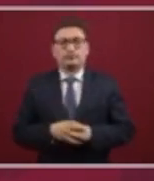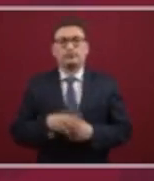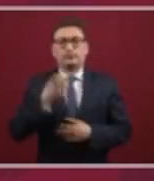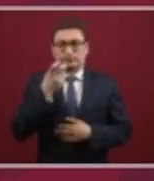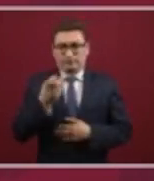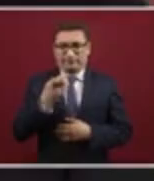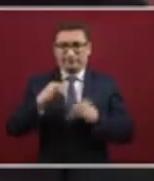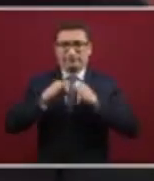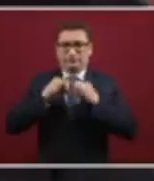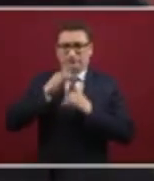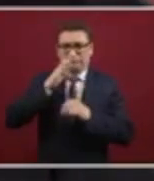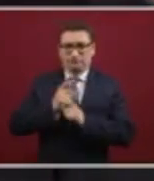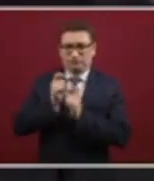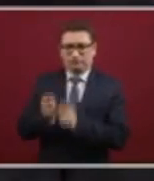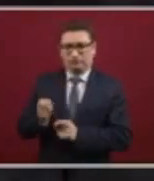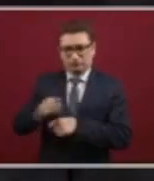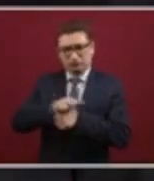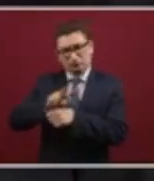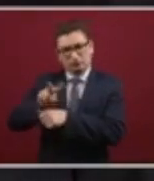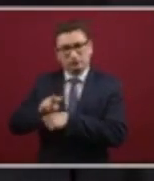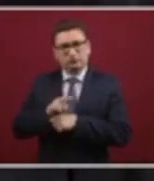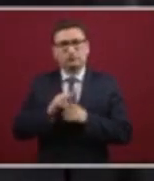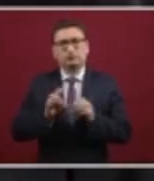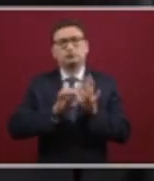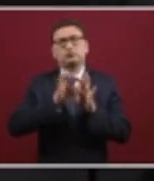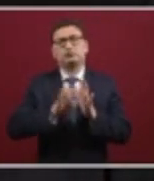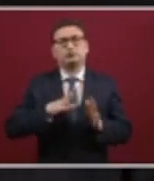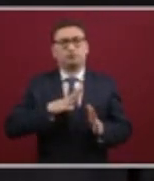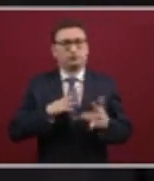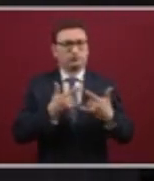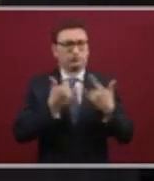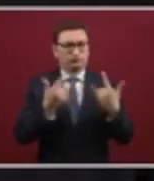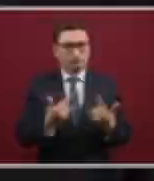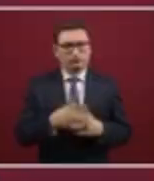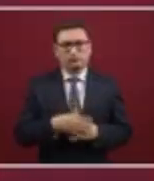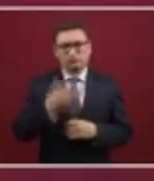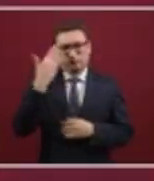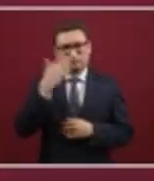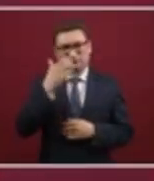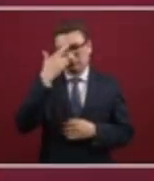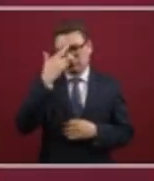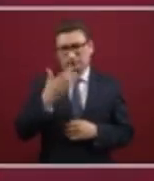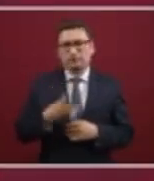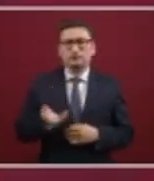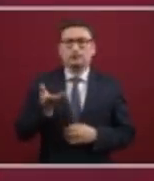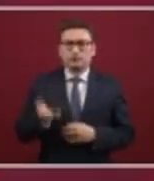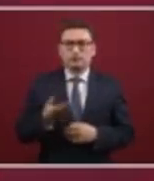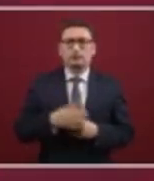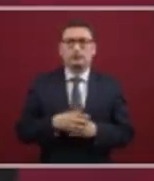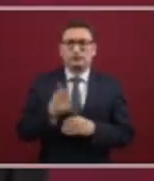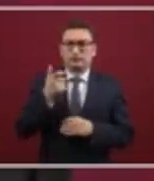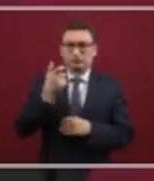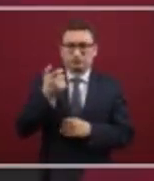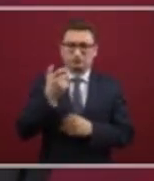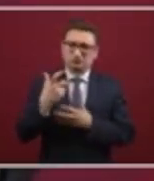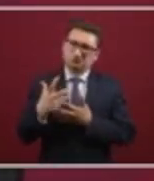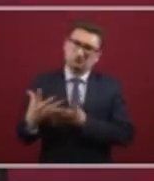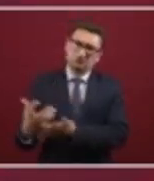seguimiento. Tenemos el caso, por ejemplo, de la confiscación de dinero, de